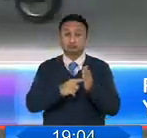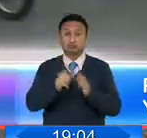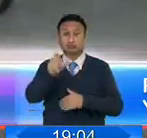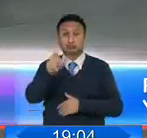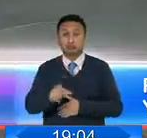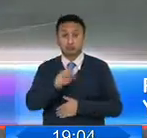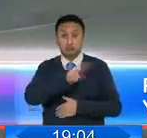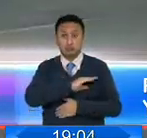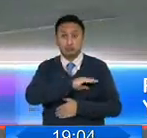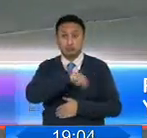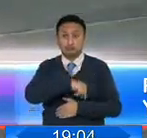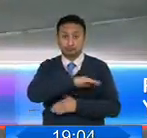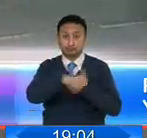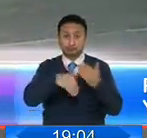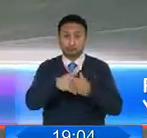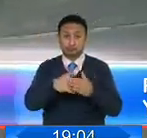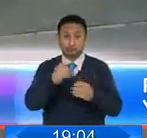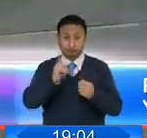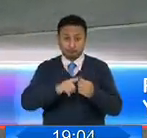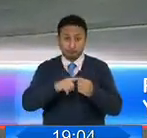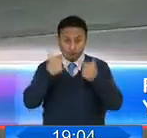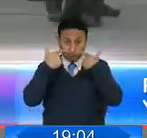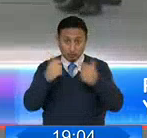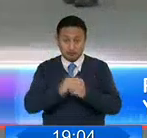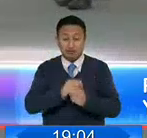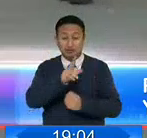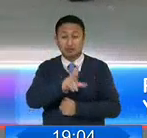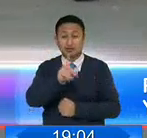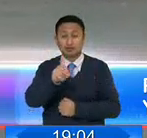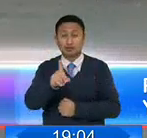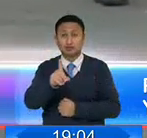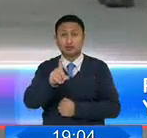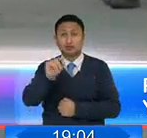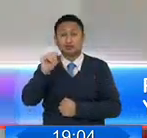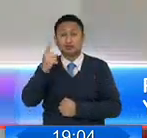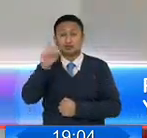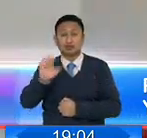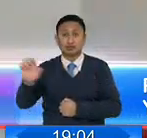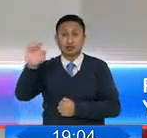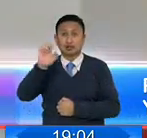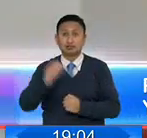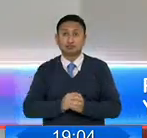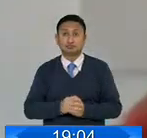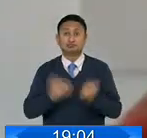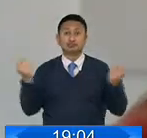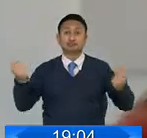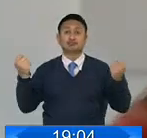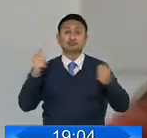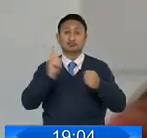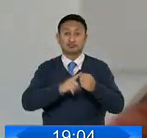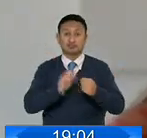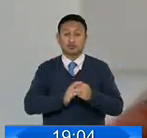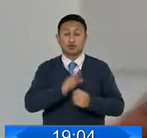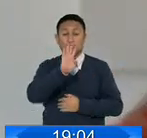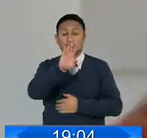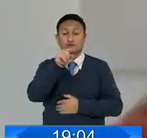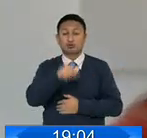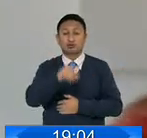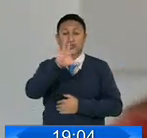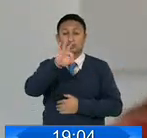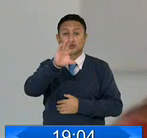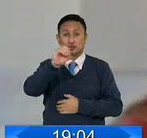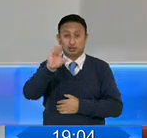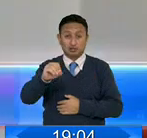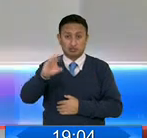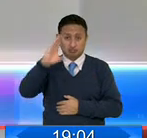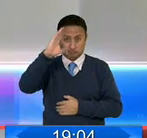Distrito Metropolitano el 31 de diciembre y el 1 de enero. Para Fiestas de Quito se desplegó 4.900 agentes, es la capacidad